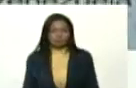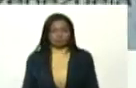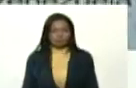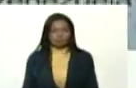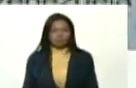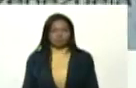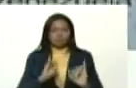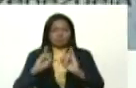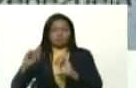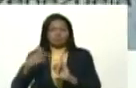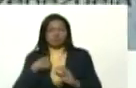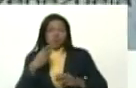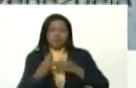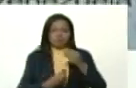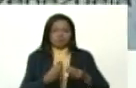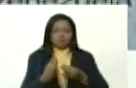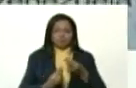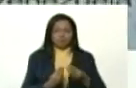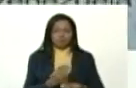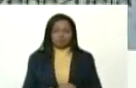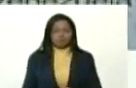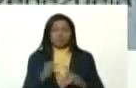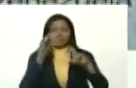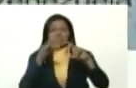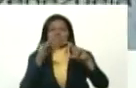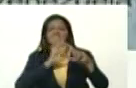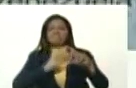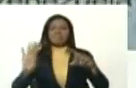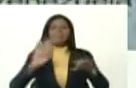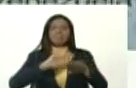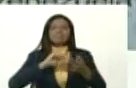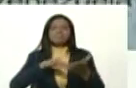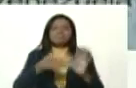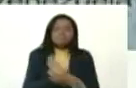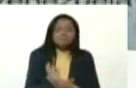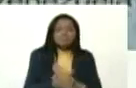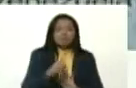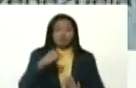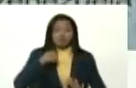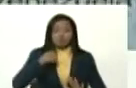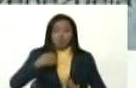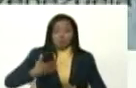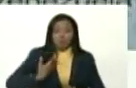Por eso creé el carné de la patria, para poder